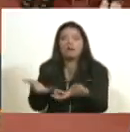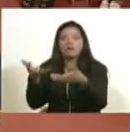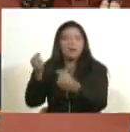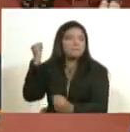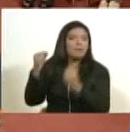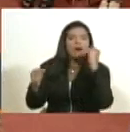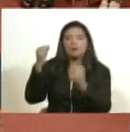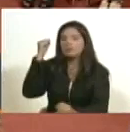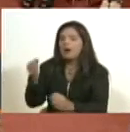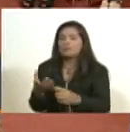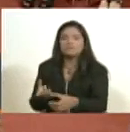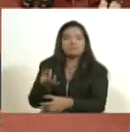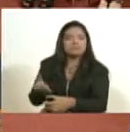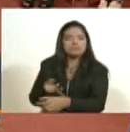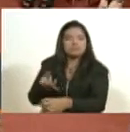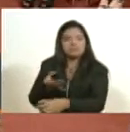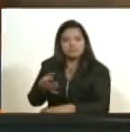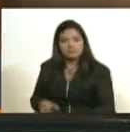matar.